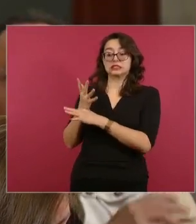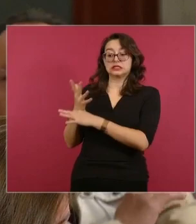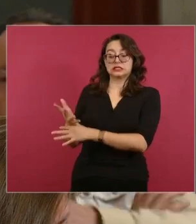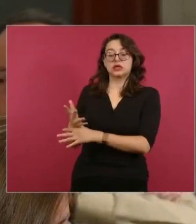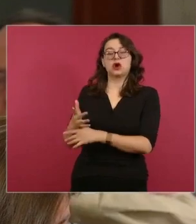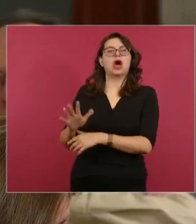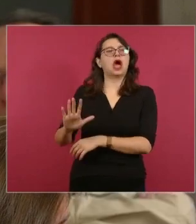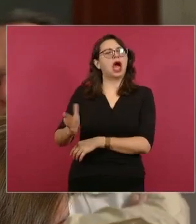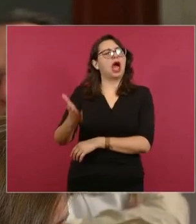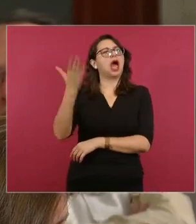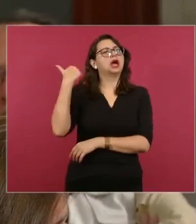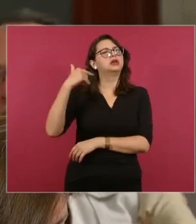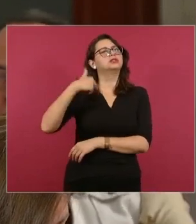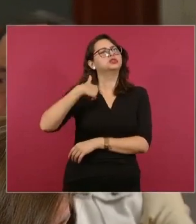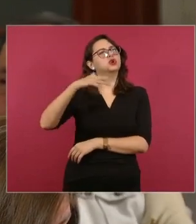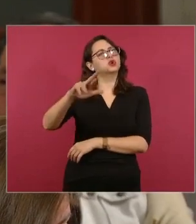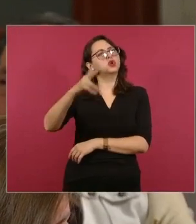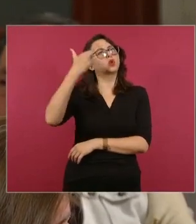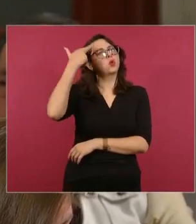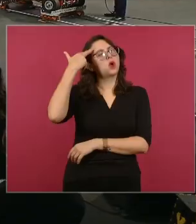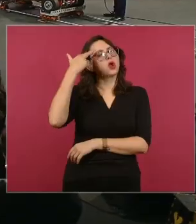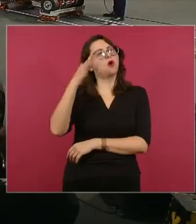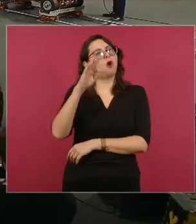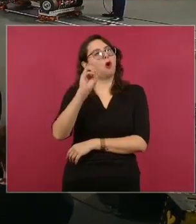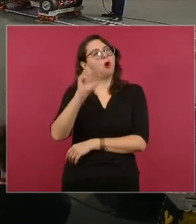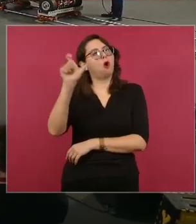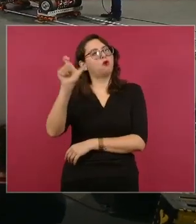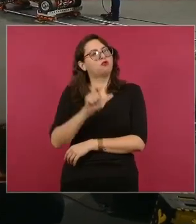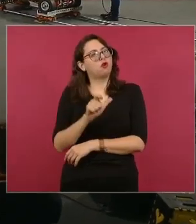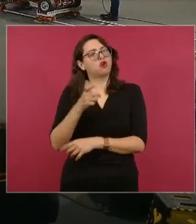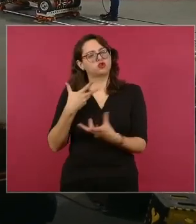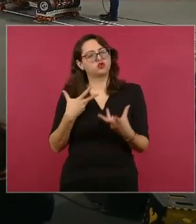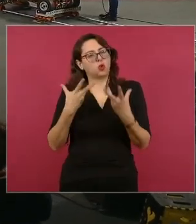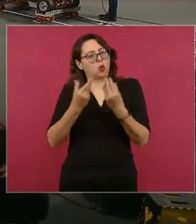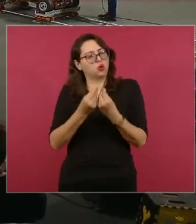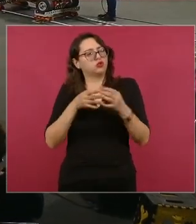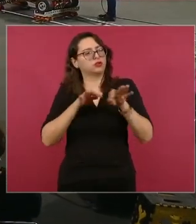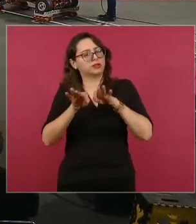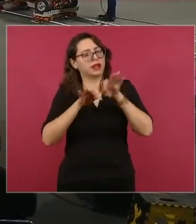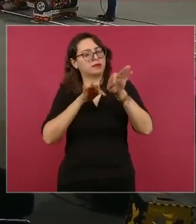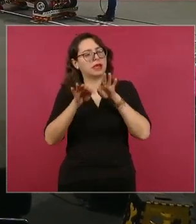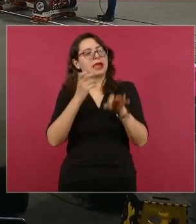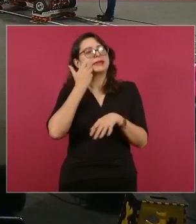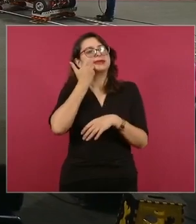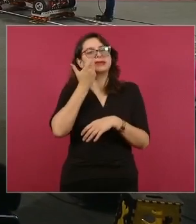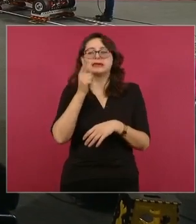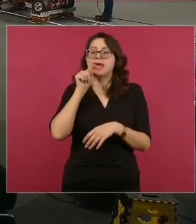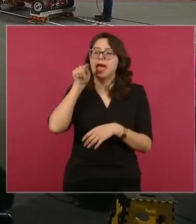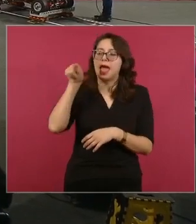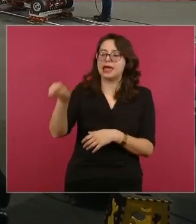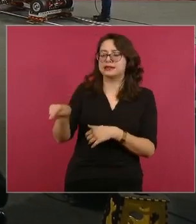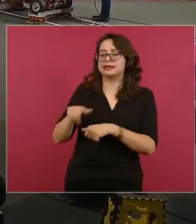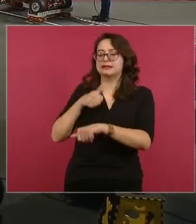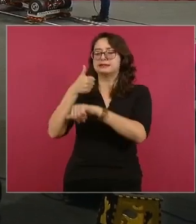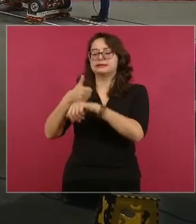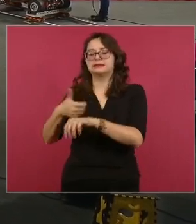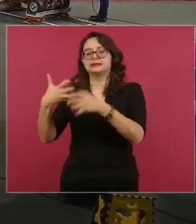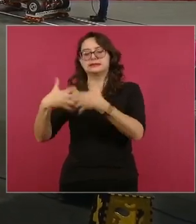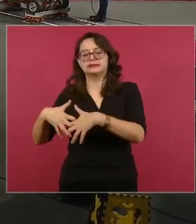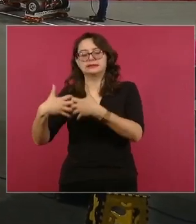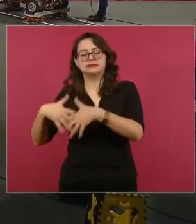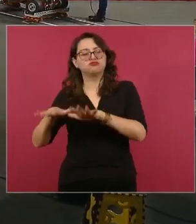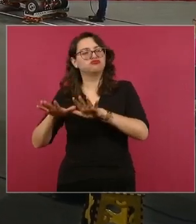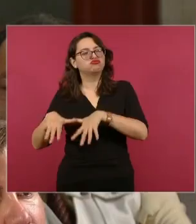Vicente Fox, quisieron instalar maquiladoras en San Cristóbal de las Casas, Chiapas. Y le dije: va a